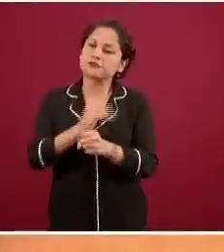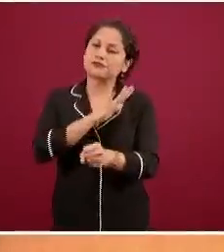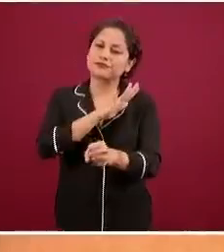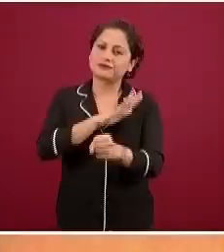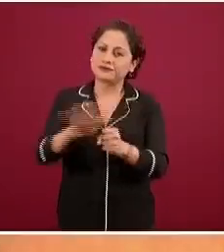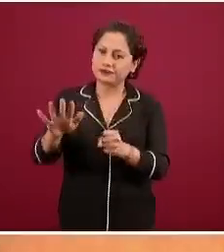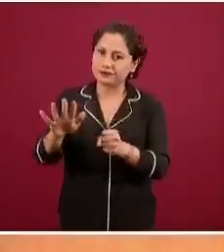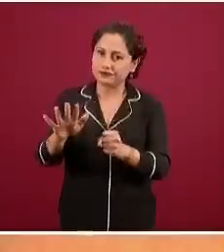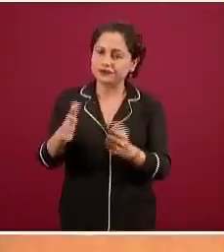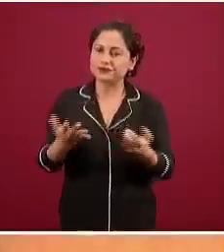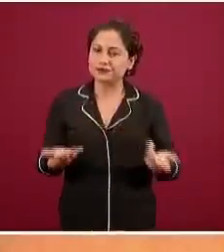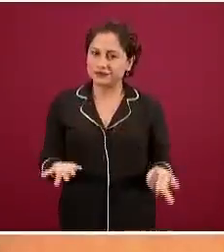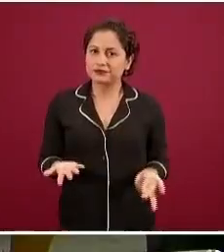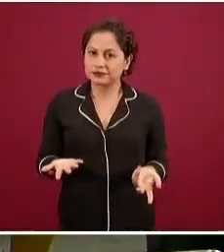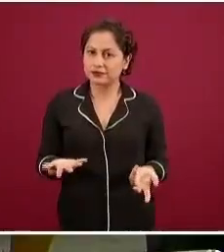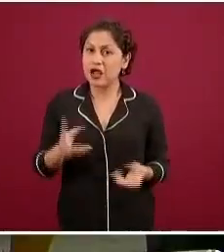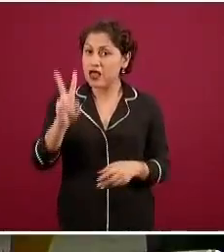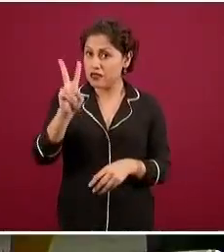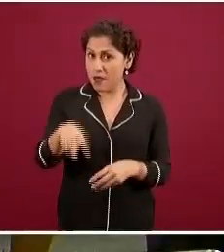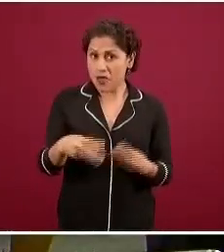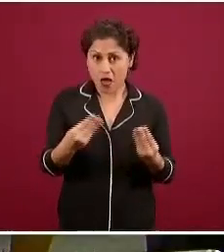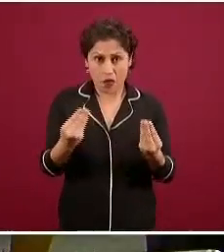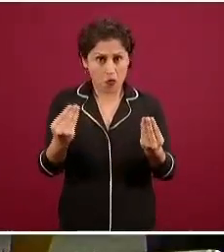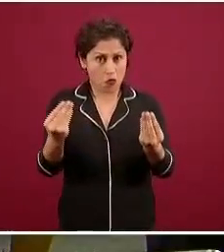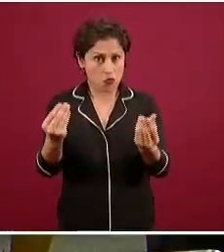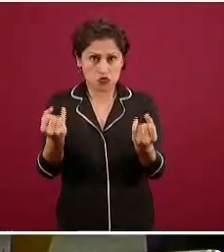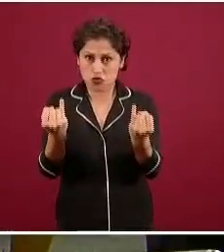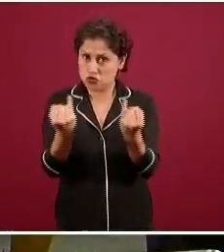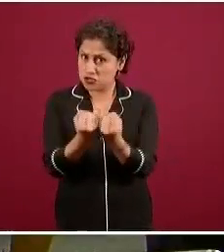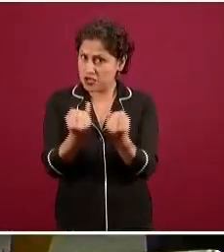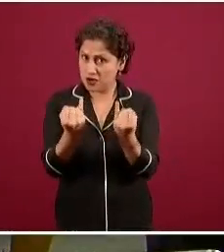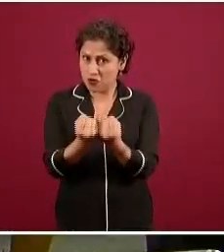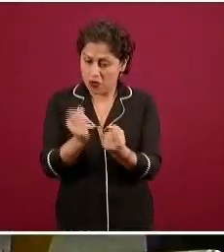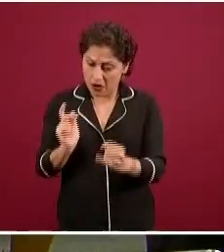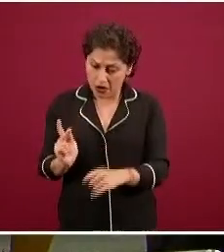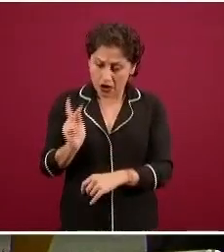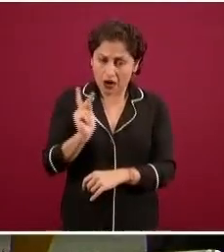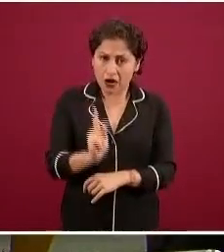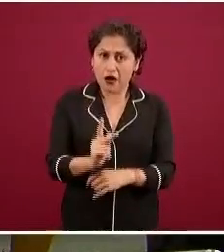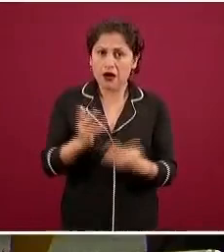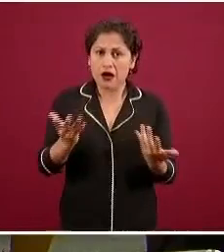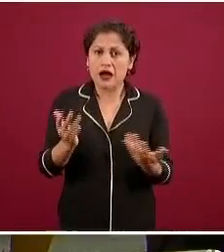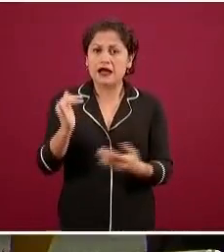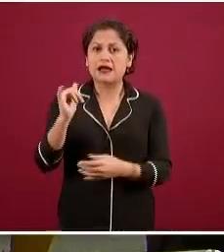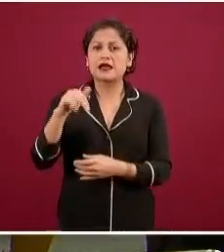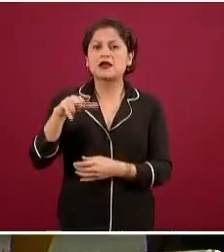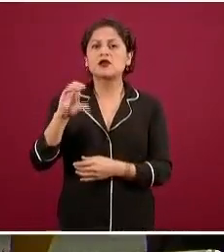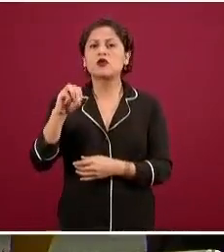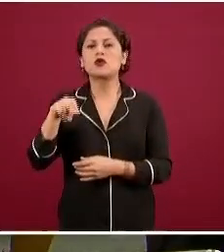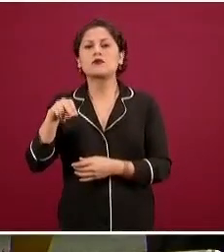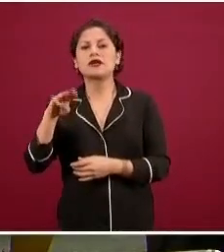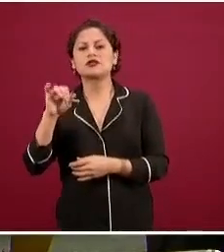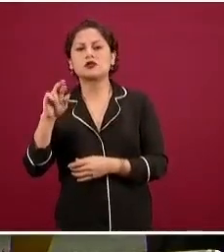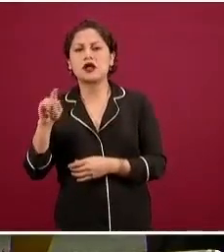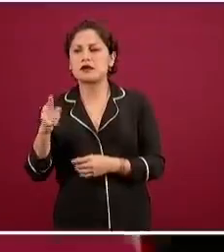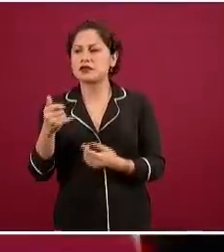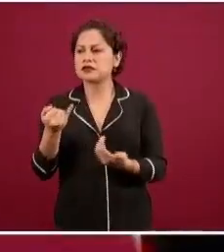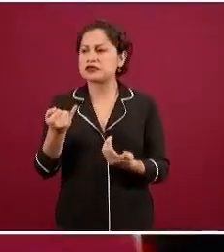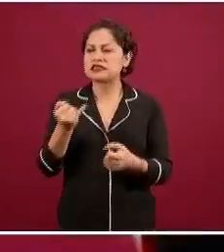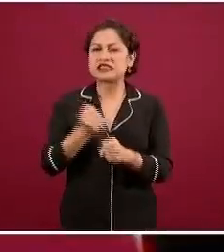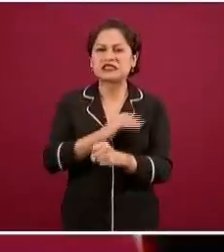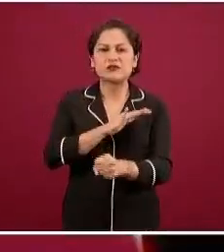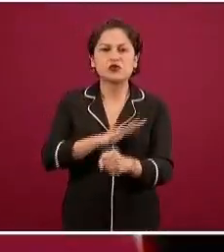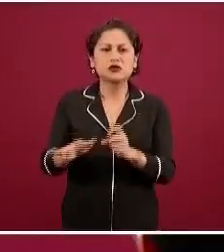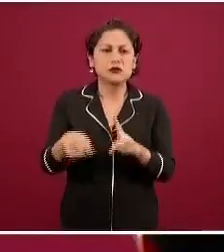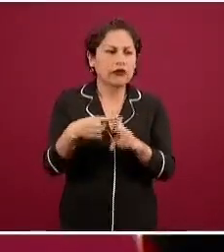muchísimos fenómenos en la realidad que son inconmensurables, no se pueden medir, porque son tan extensos